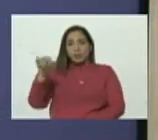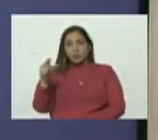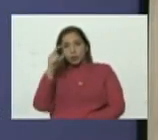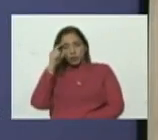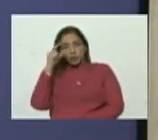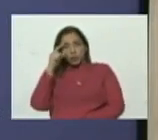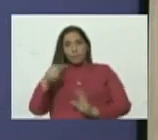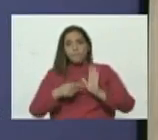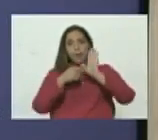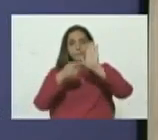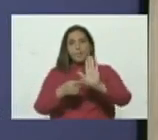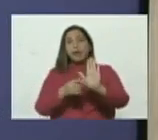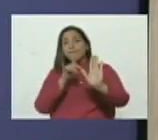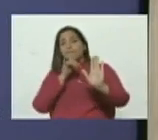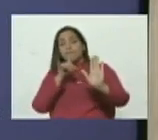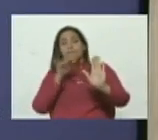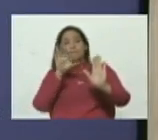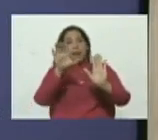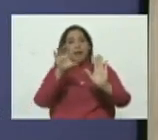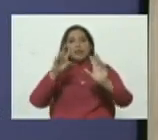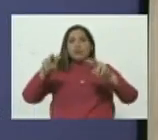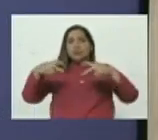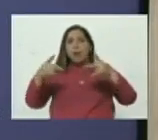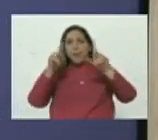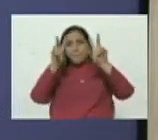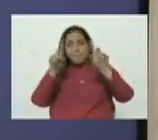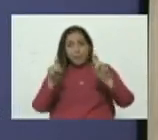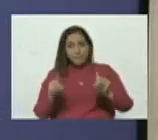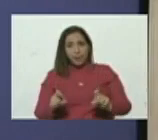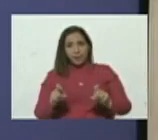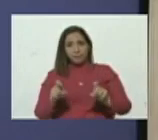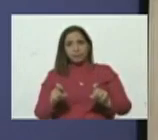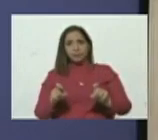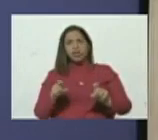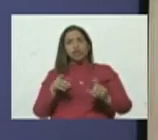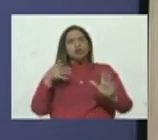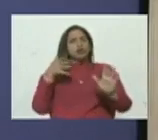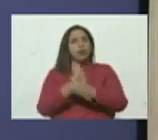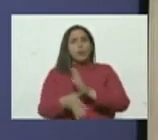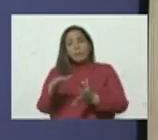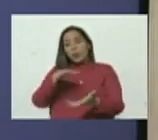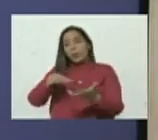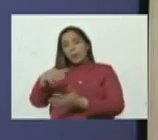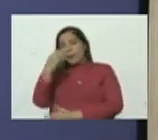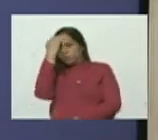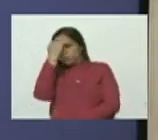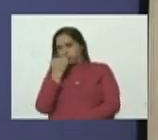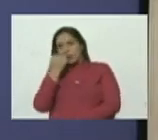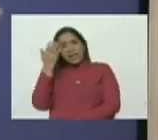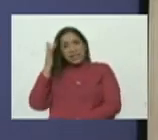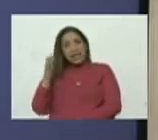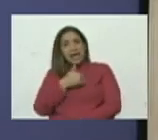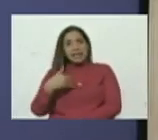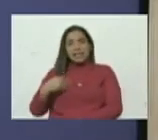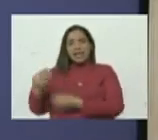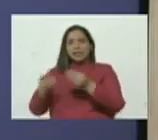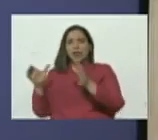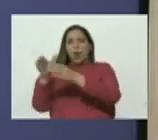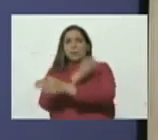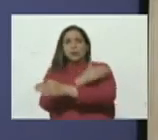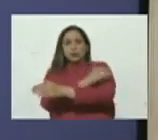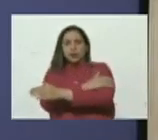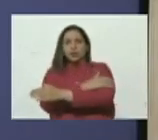quien presentaba al país nuevas evidencias de estas acciones terroristas que pretendía ejecutar la derecha nacional con alianza de la